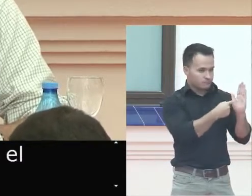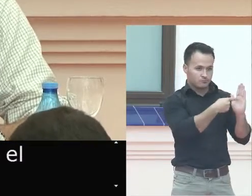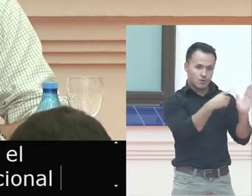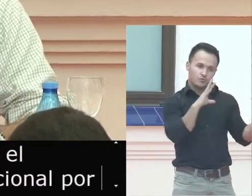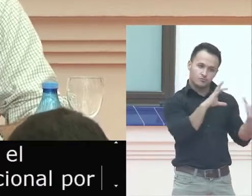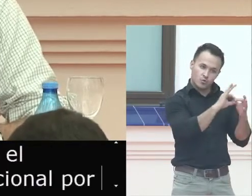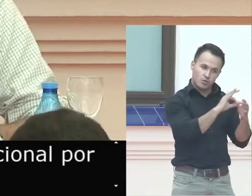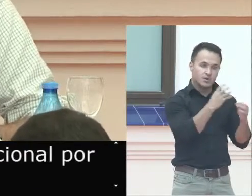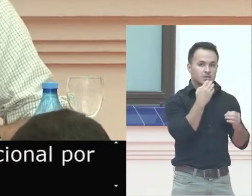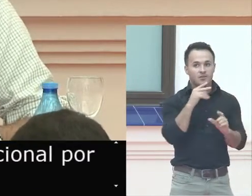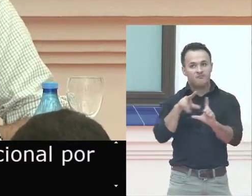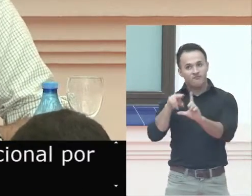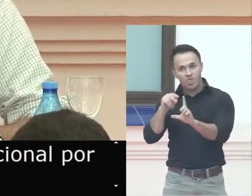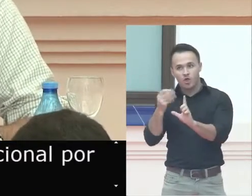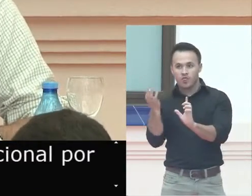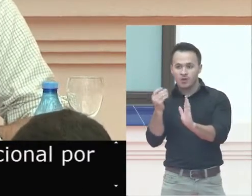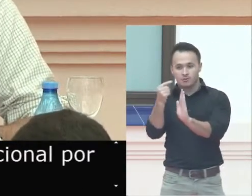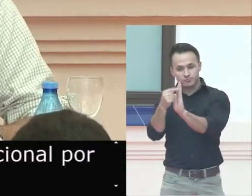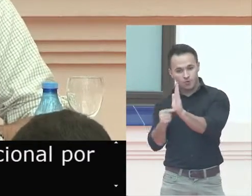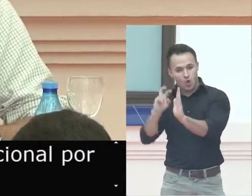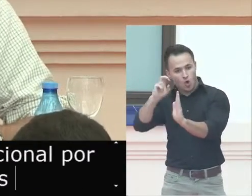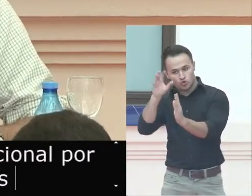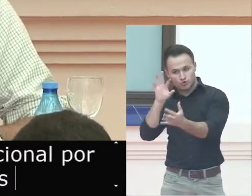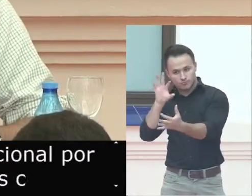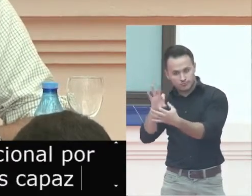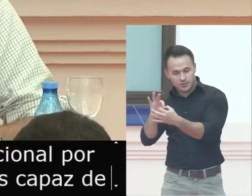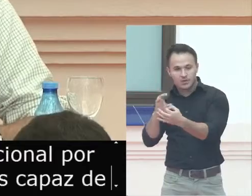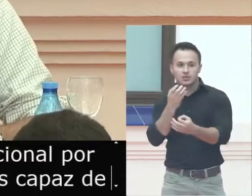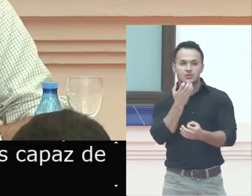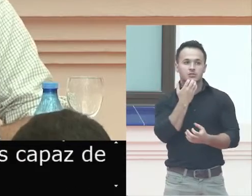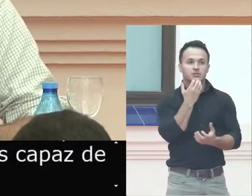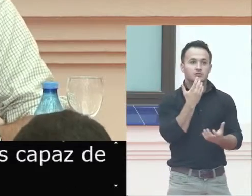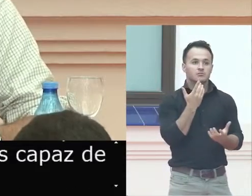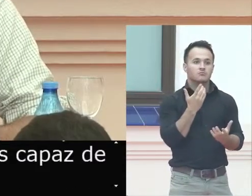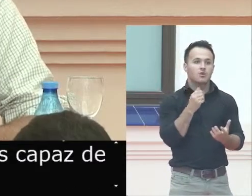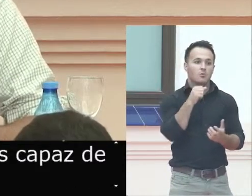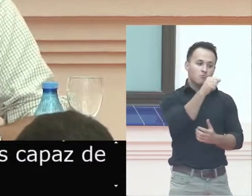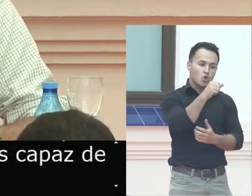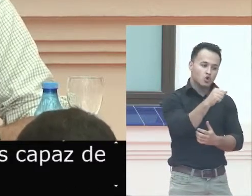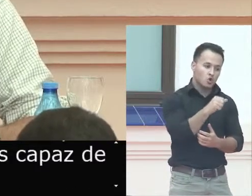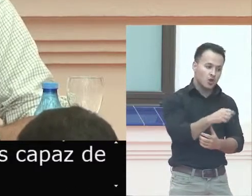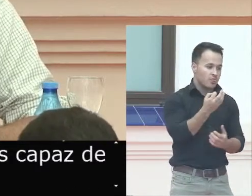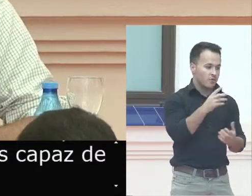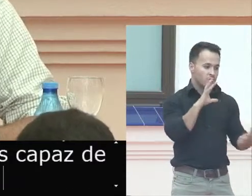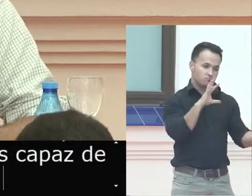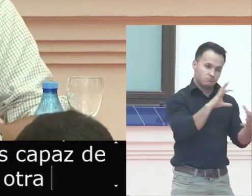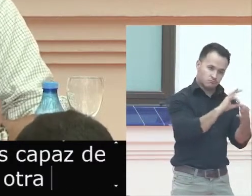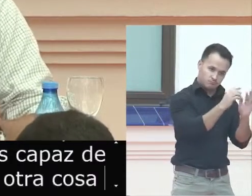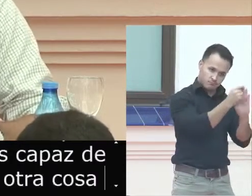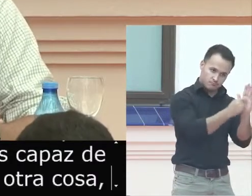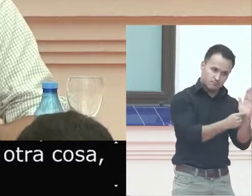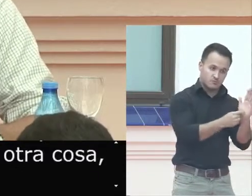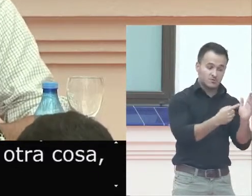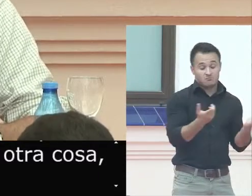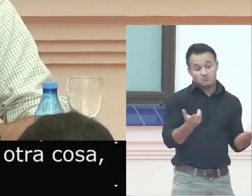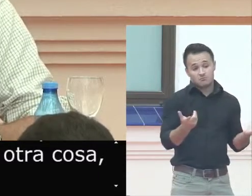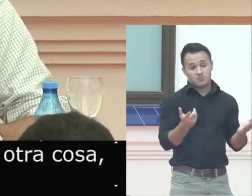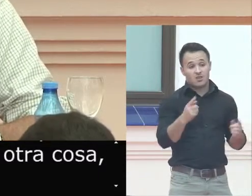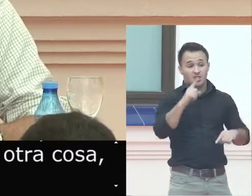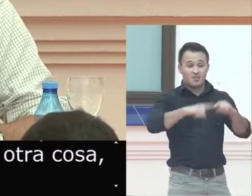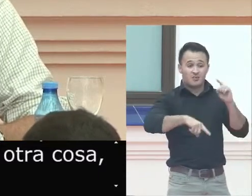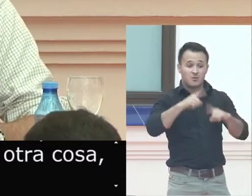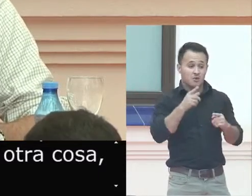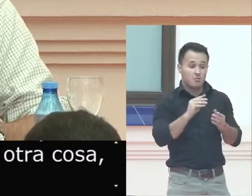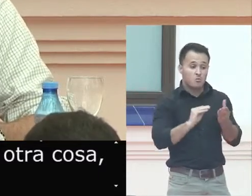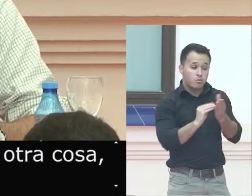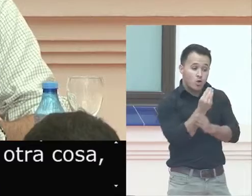de reproducir vídeo, entonces tiene que hacer esta otra cosa. Y cuando tiene botones, tienen que hacer esta otra cosa. De tal manera que en función de cómo